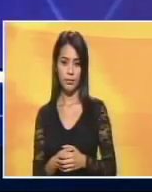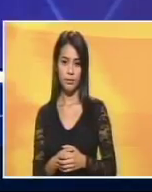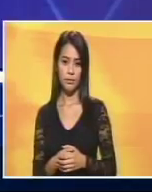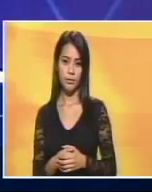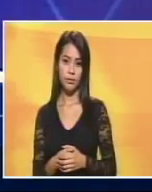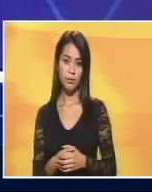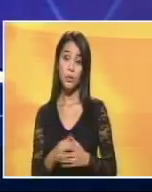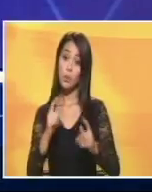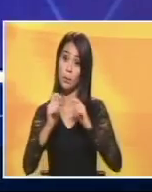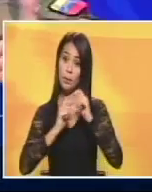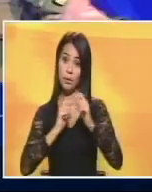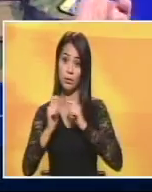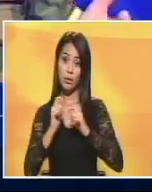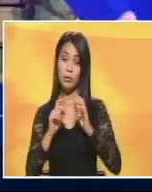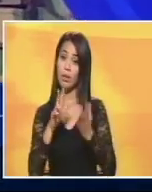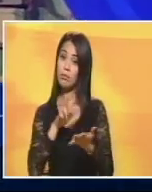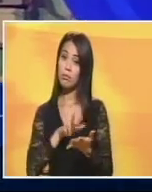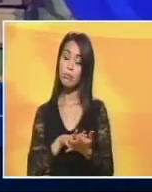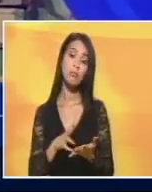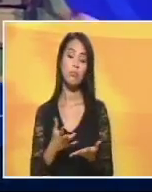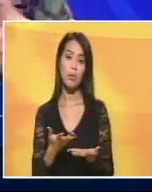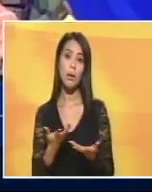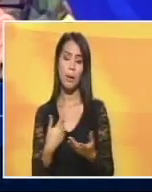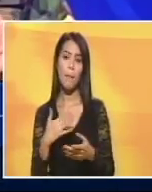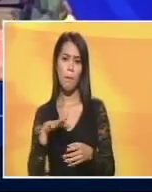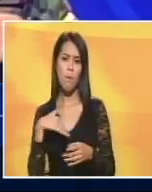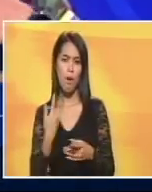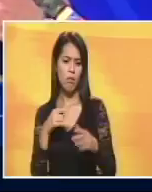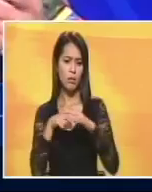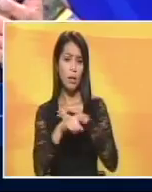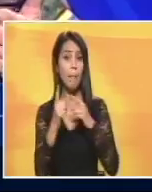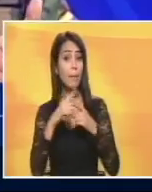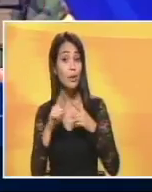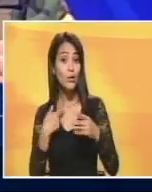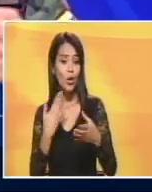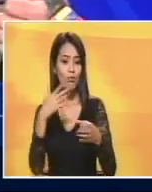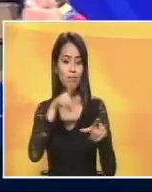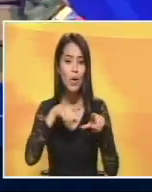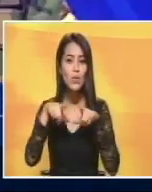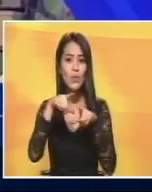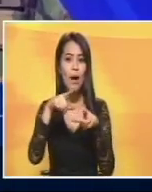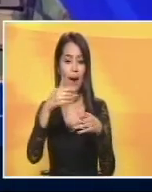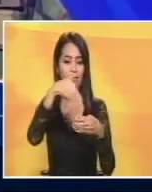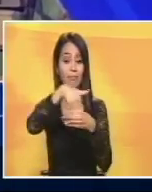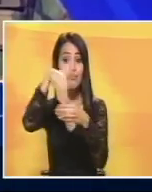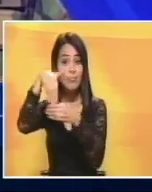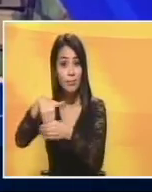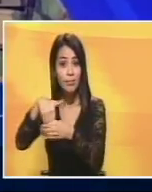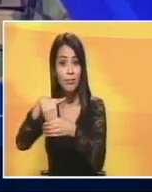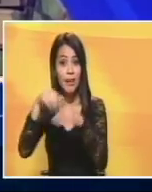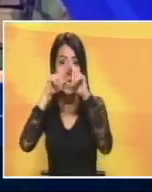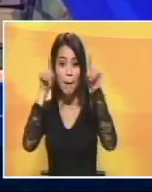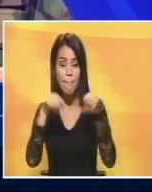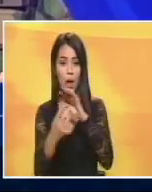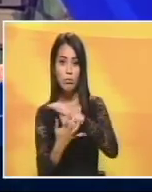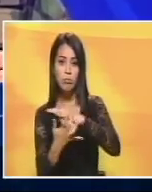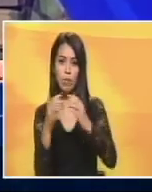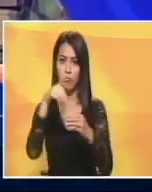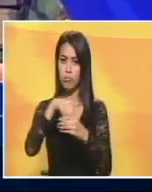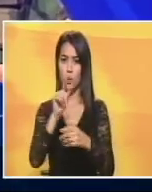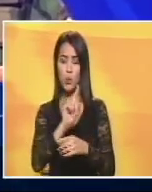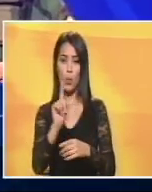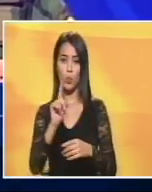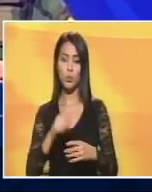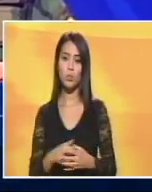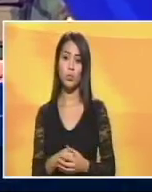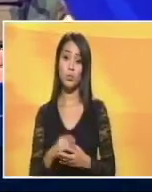Un periodista acreditado él puede pasar. Ahora lo que no puede es ingresar a donde se está produciendo el acto de votación, porque acuérdate que